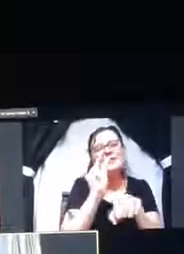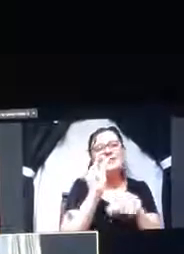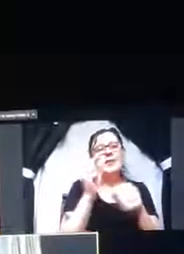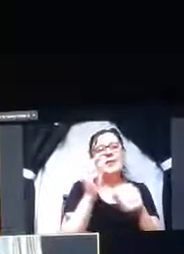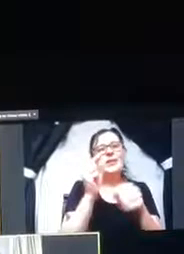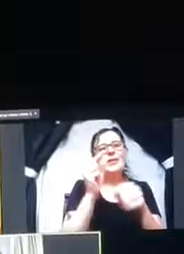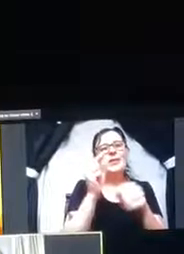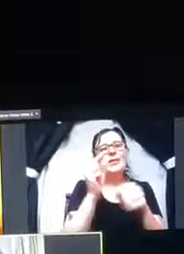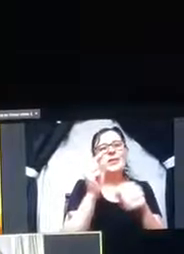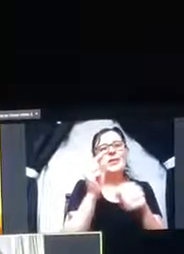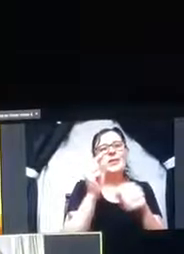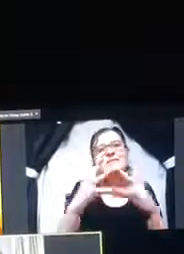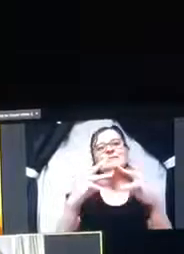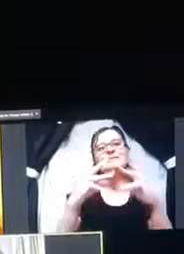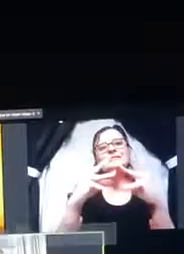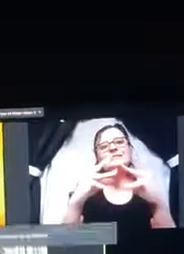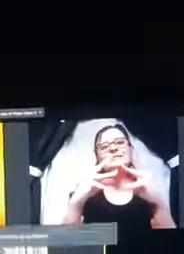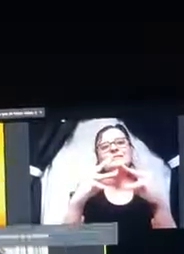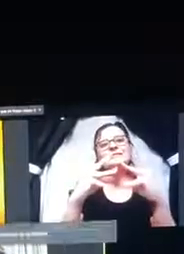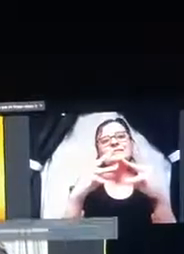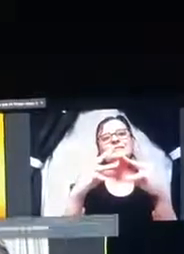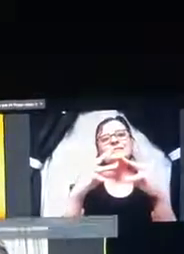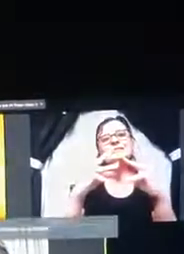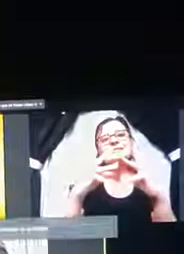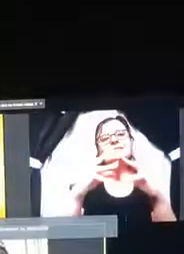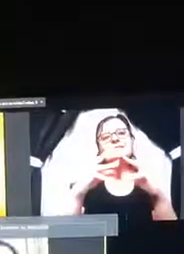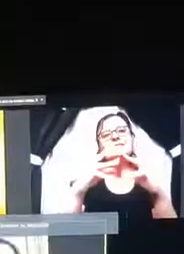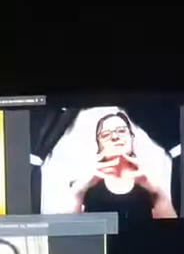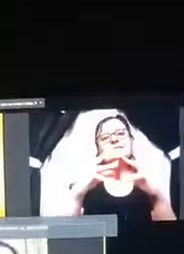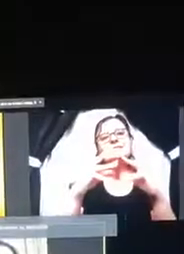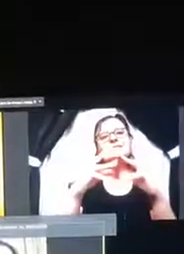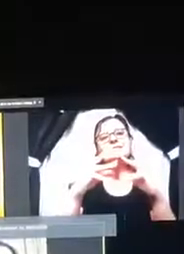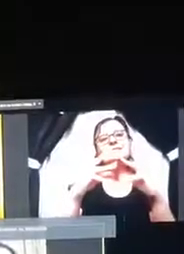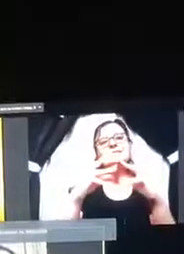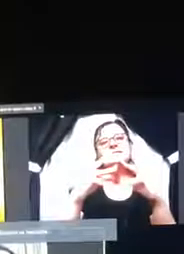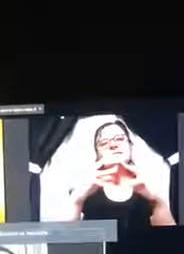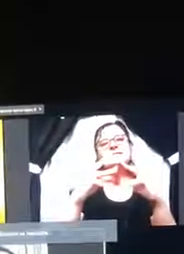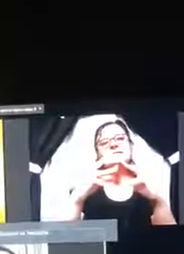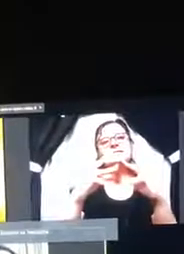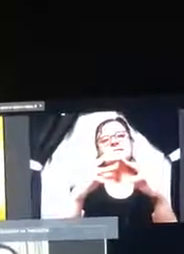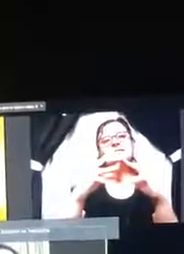de conexión. Ustedes van a estar observando una computadora.